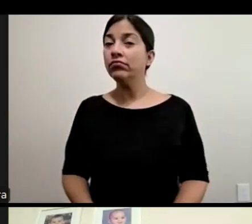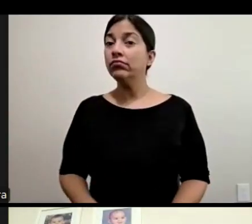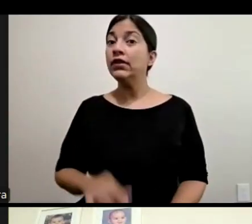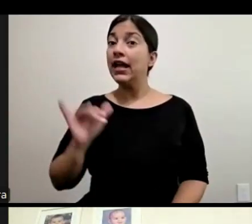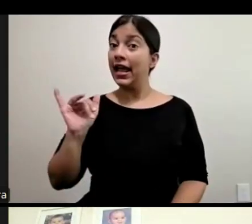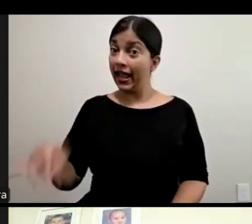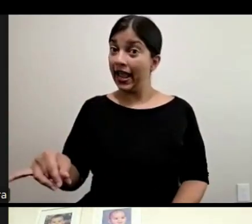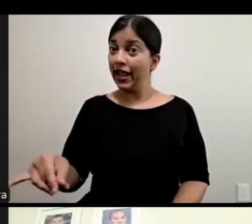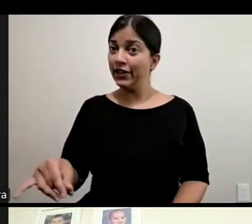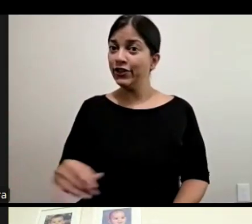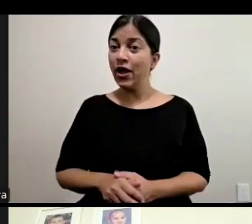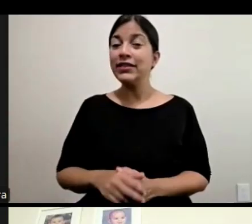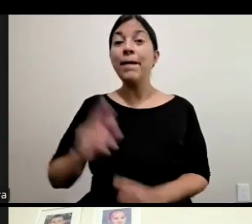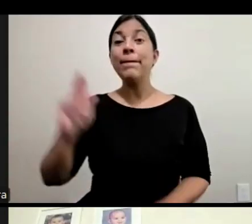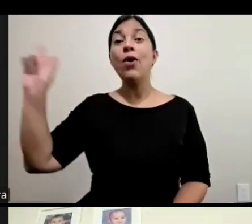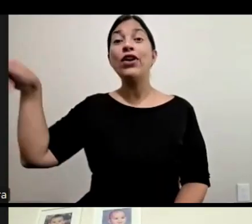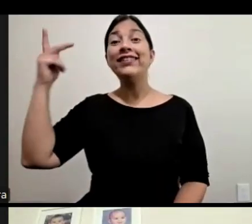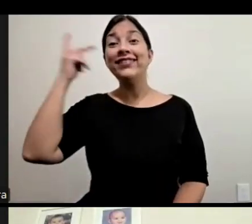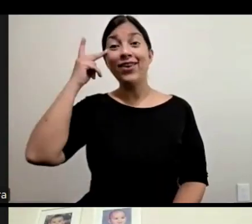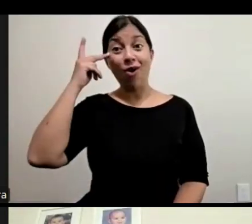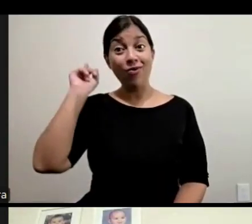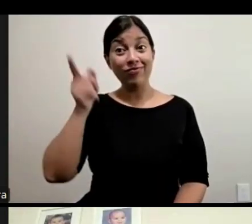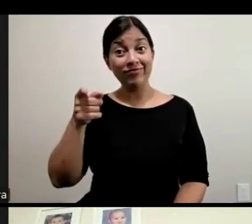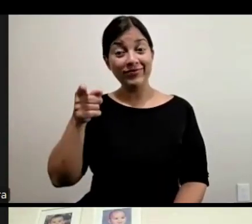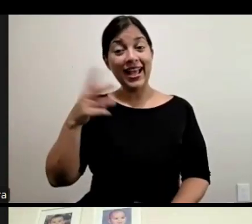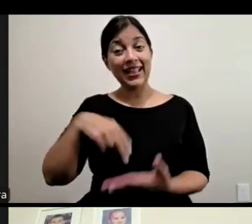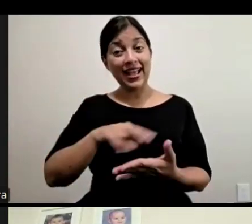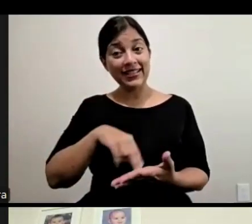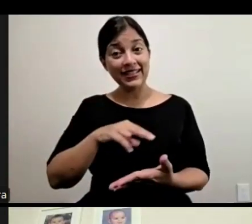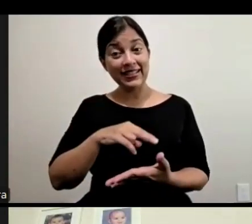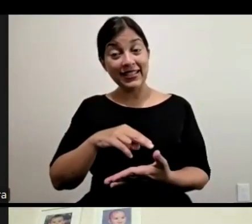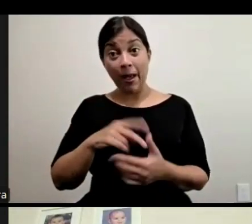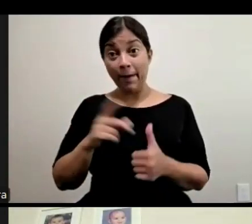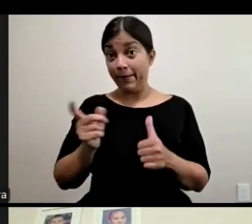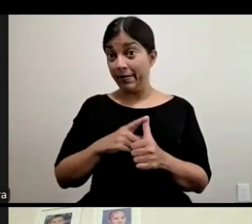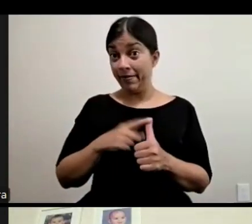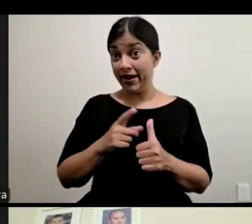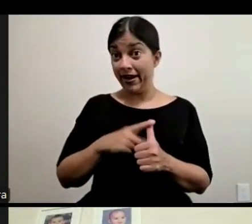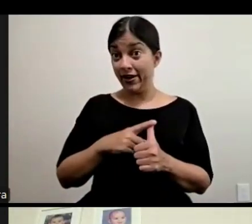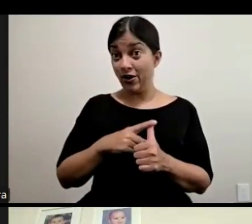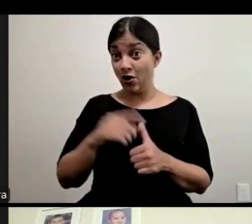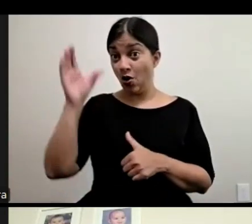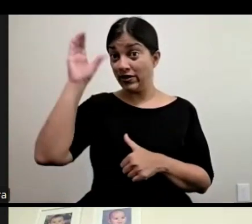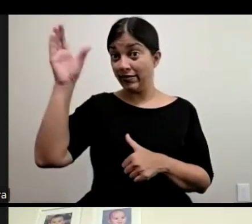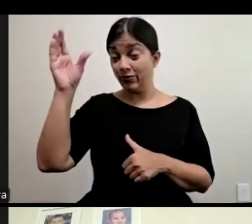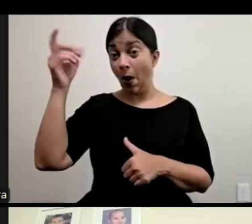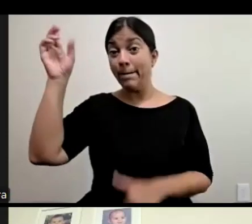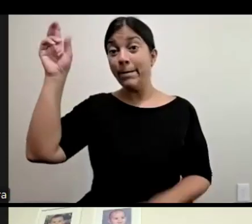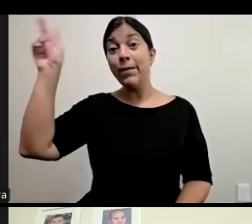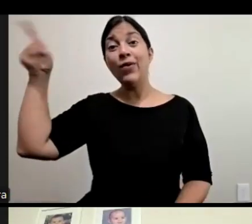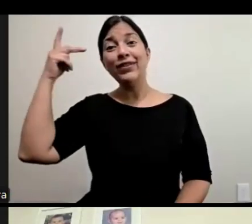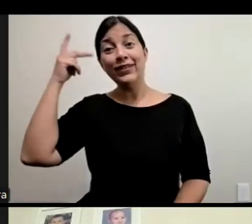instrumento político. Ajá. La danza originalmente se conceptuó como un instrumento